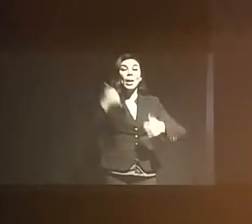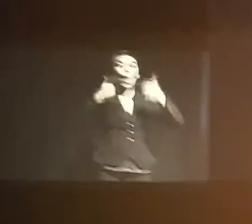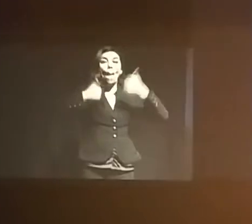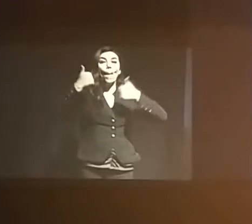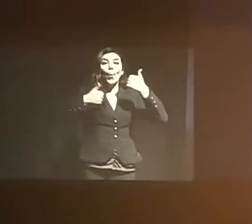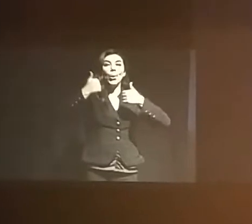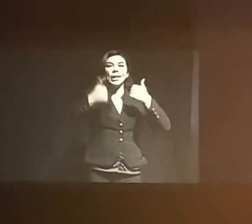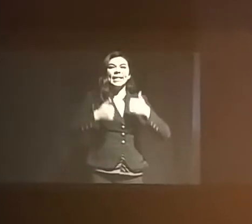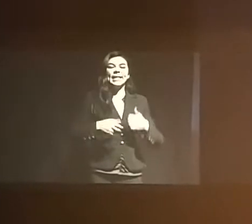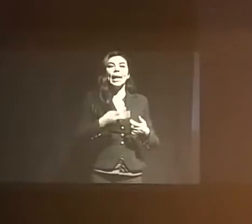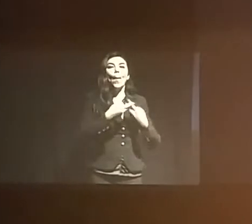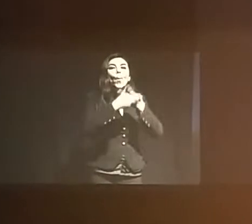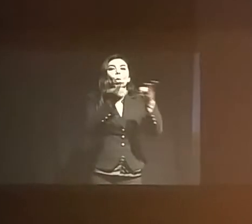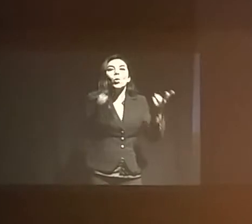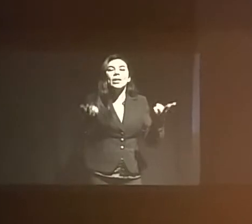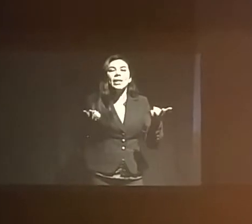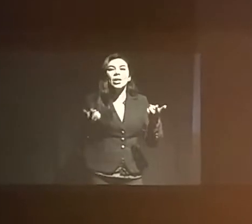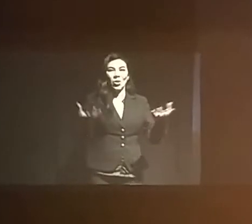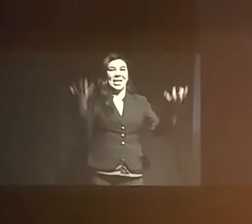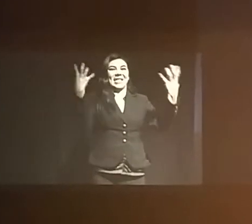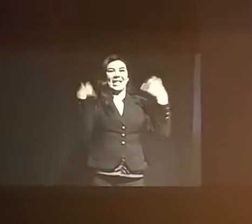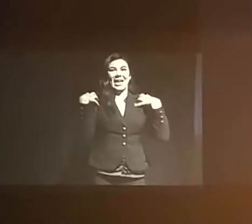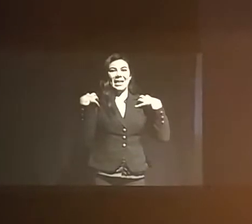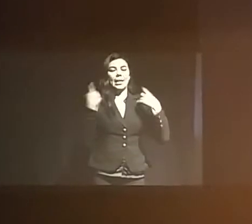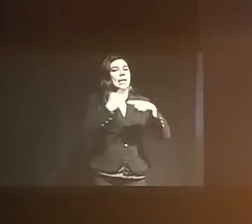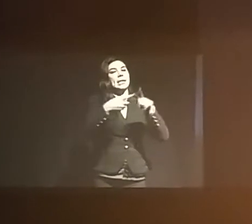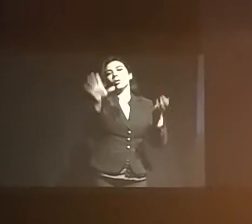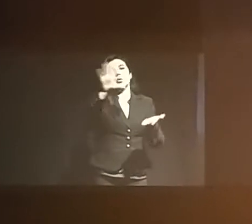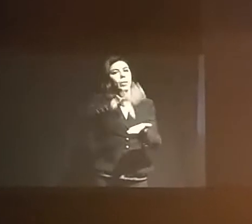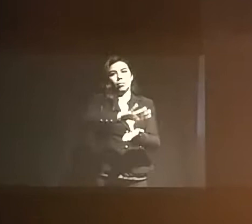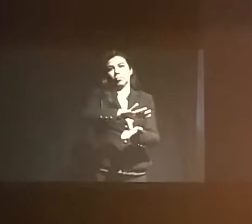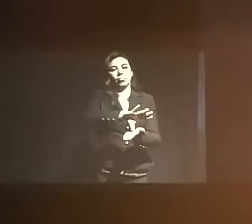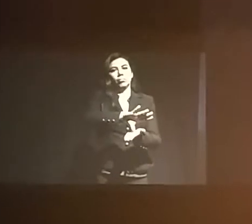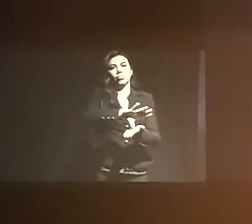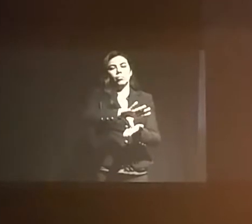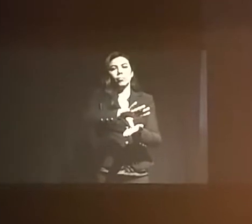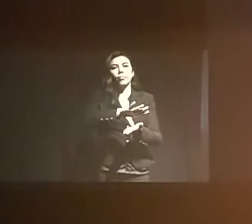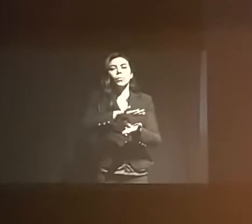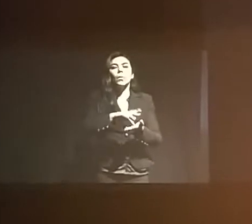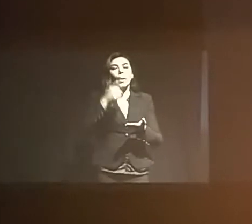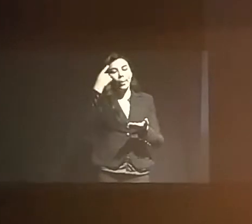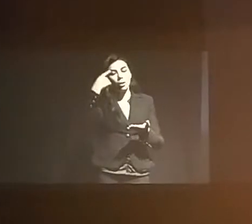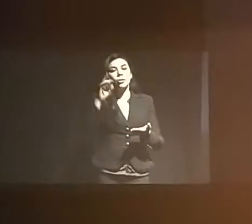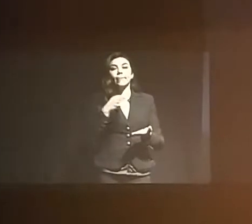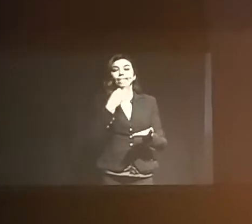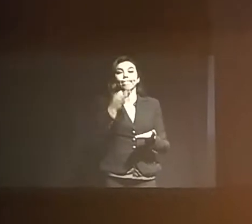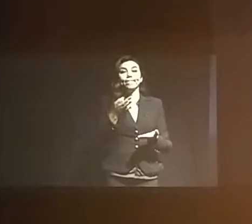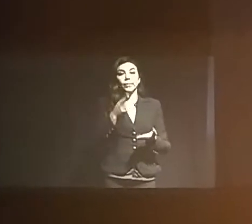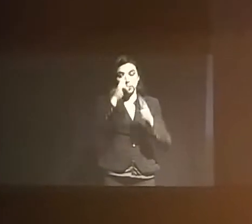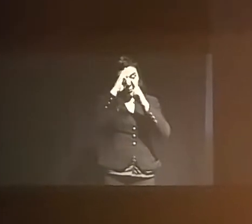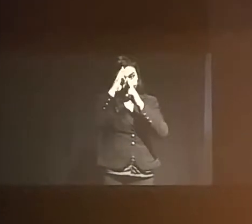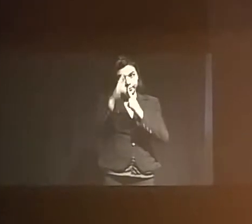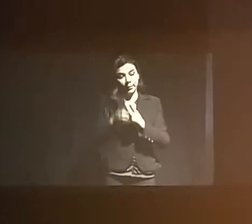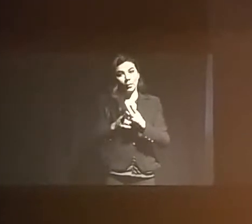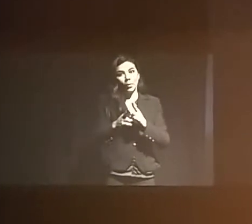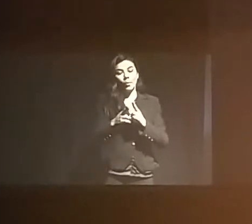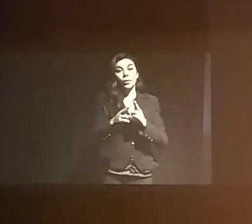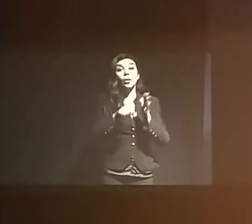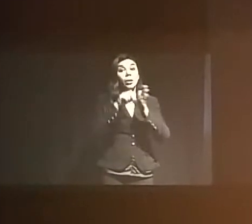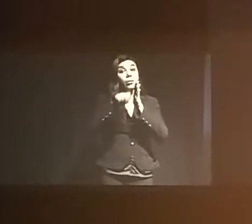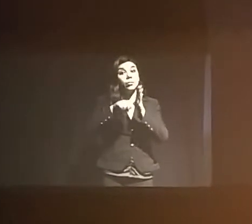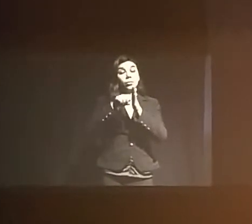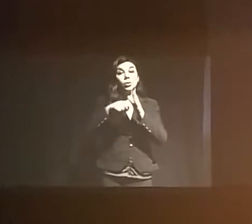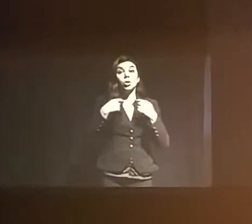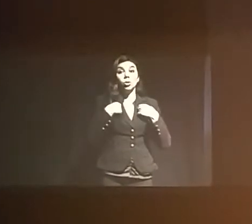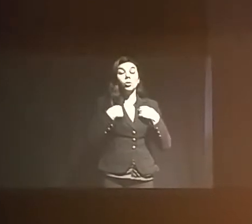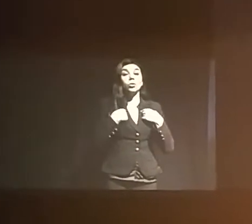de un 65% de la población, entonces hay que irse a otro país. Pero lo digo con mucho respeto porque esto ha salido en video, yo trabajo en el